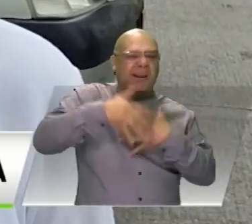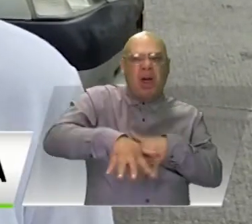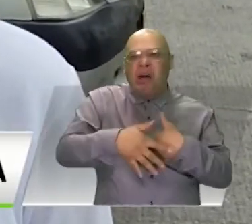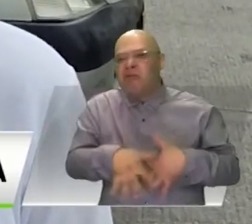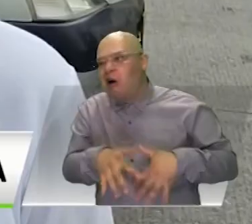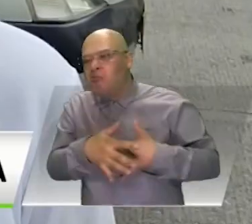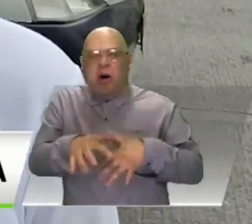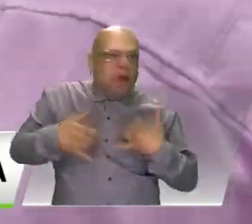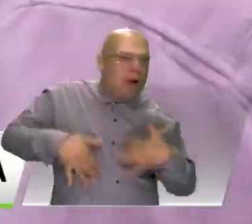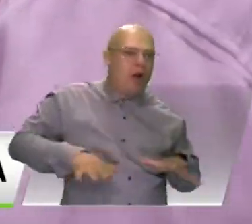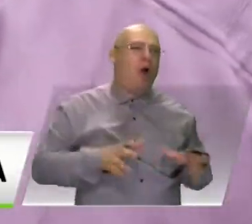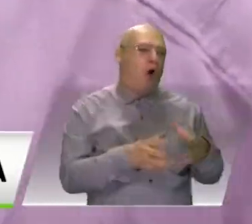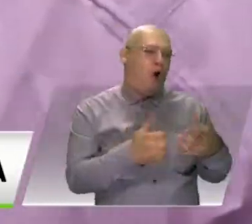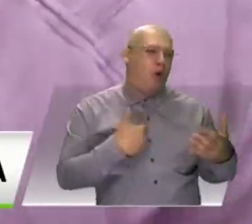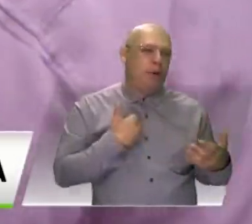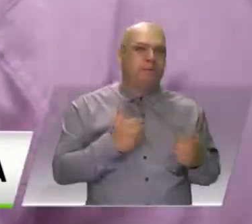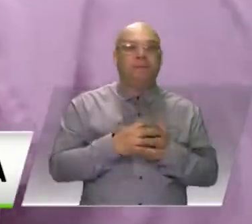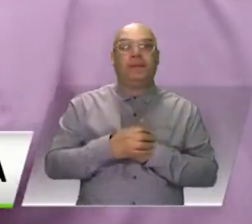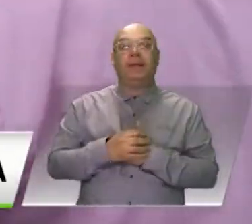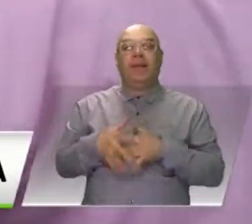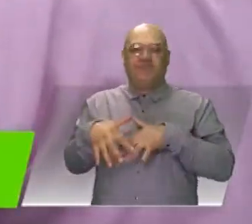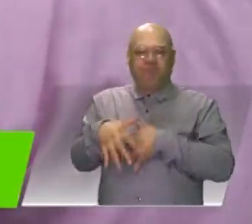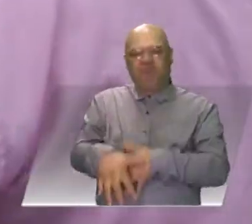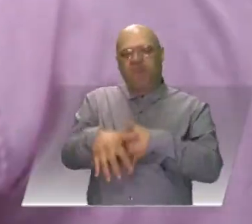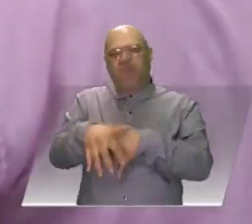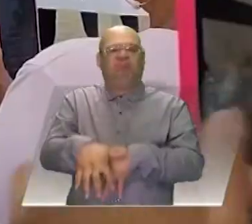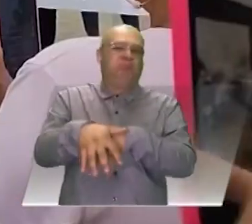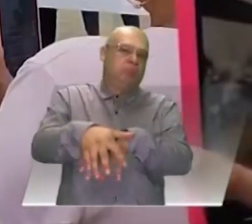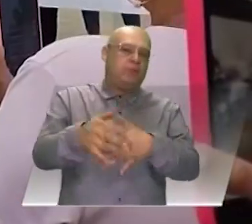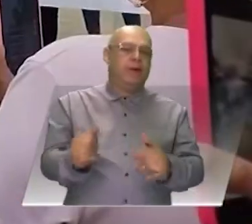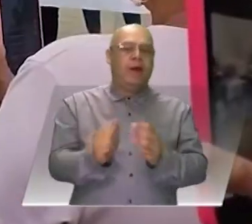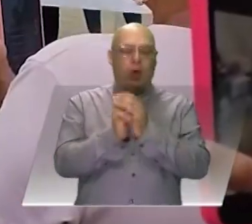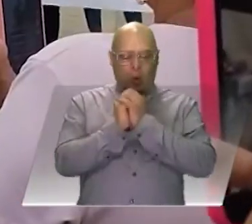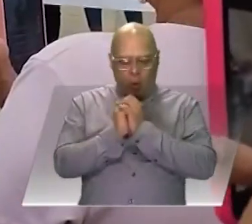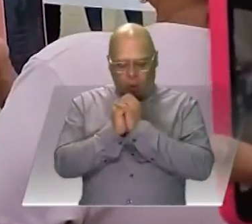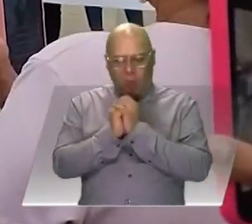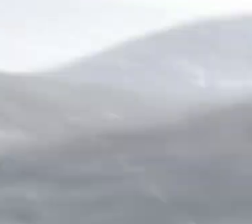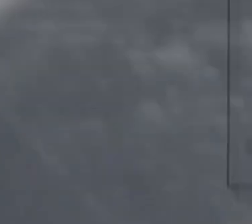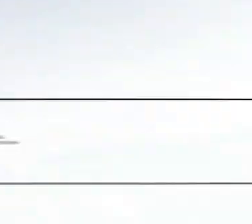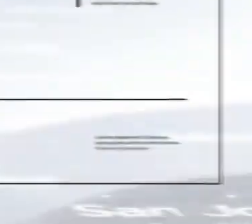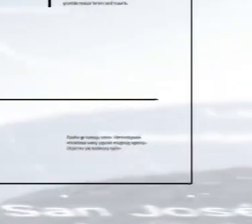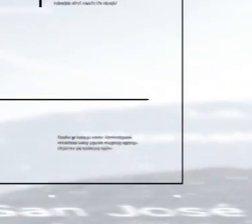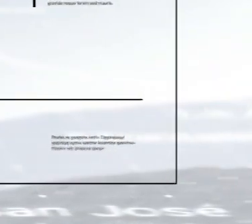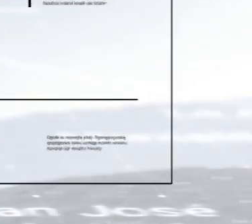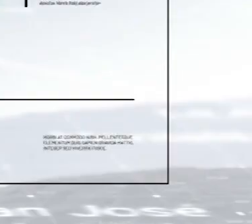por la presencia de estos jóvenes. La marcha finalizó con una oración y una serenata.